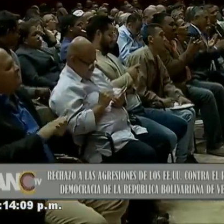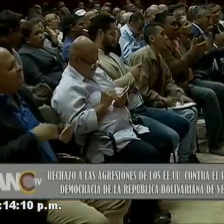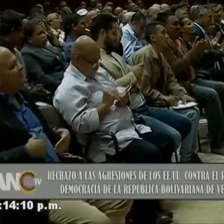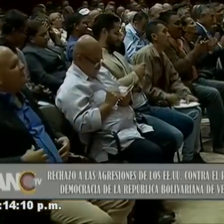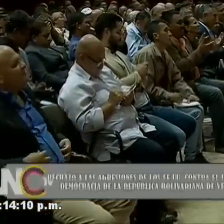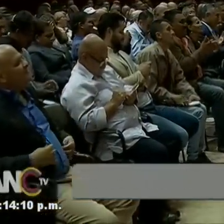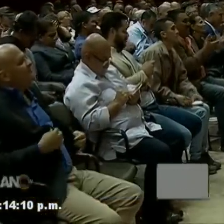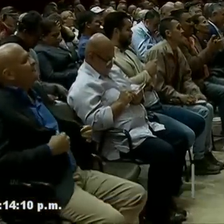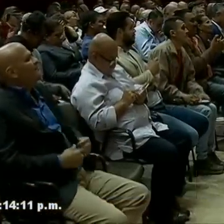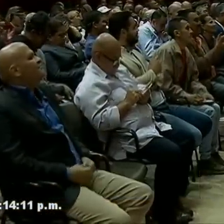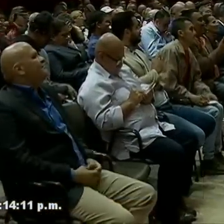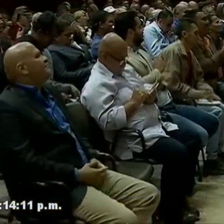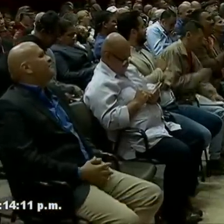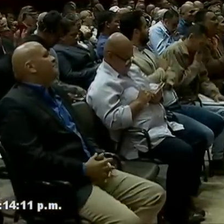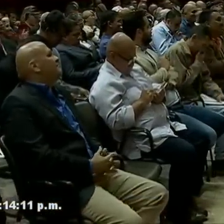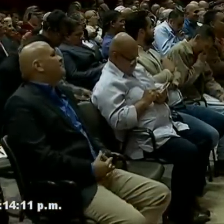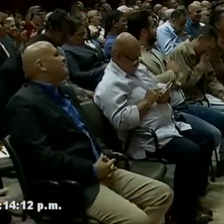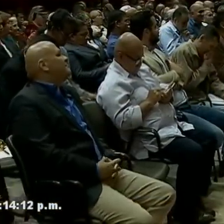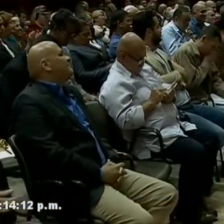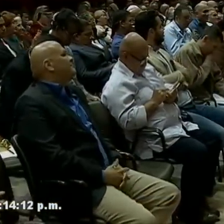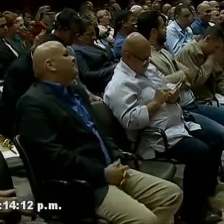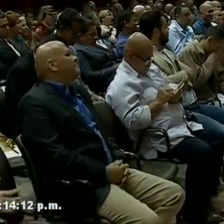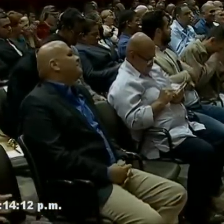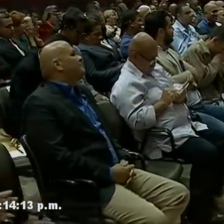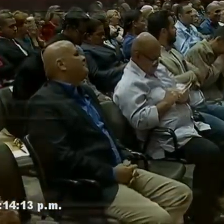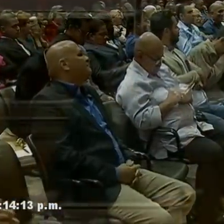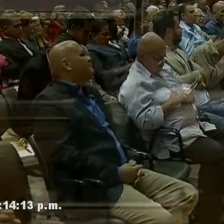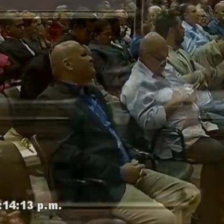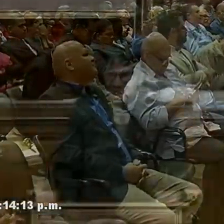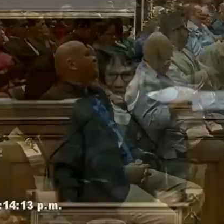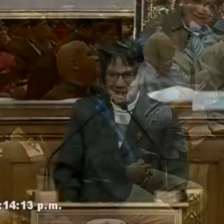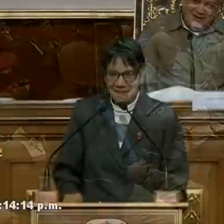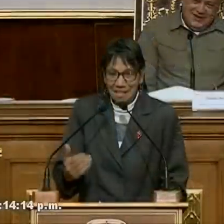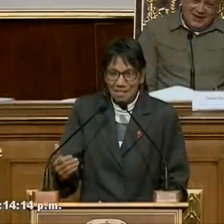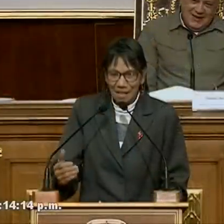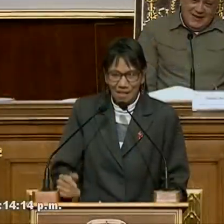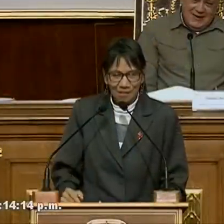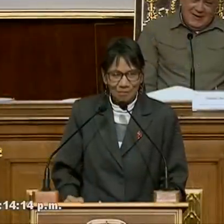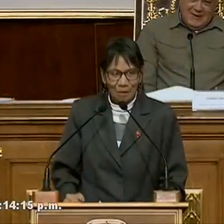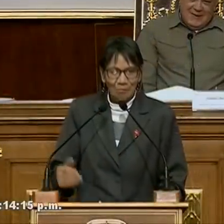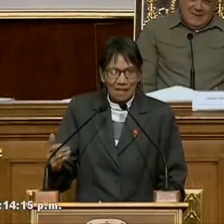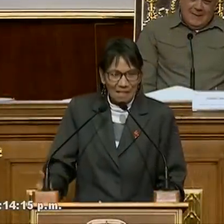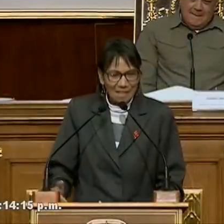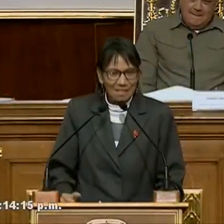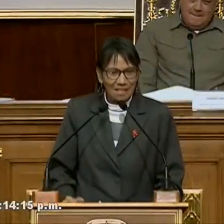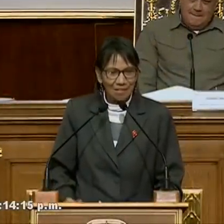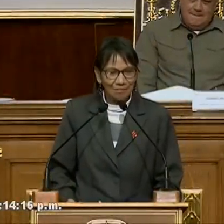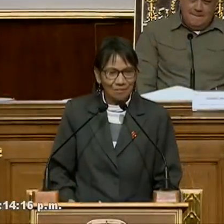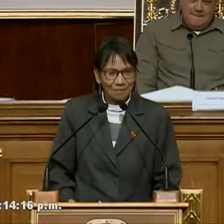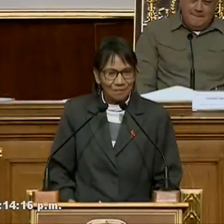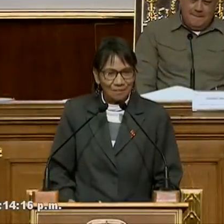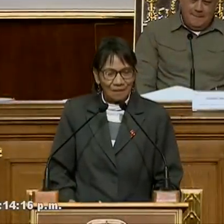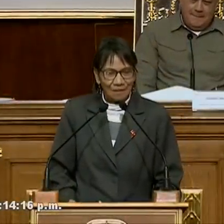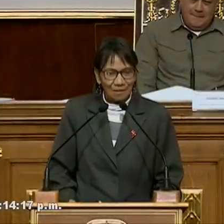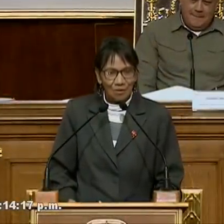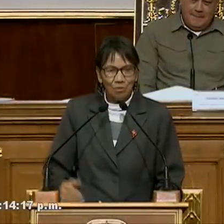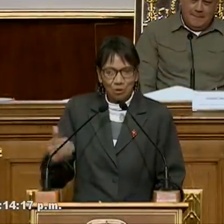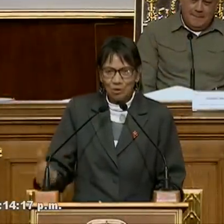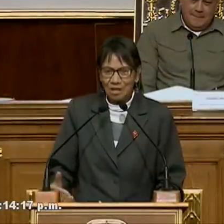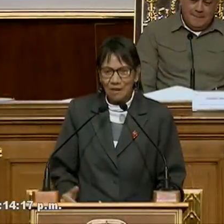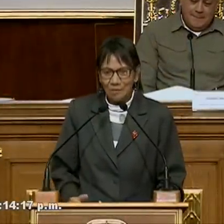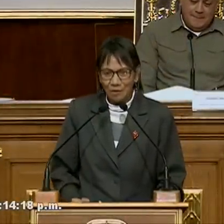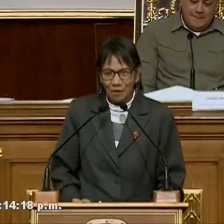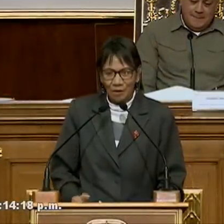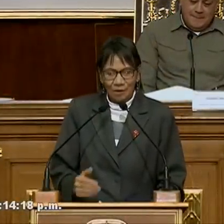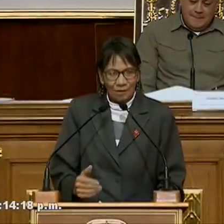a la Asamblea Nacional Constituyente utilizando la figura digna, valiente, como